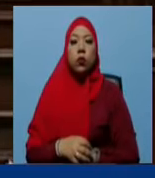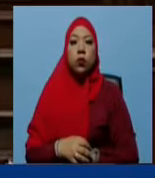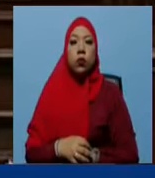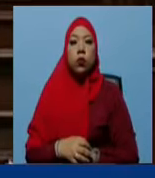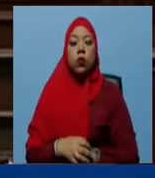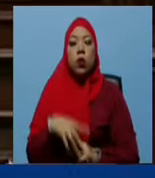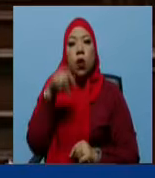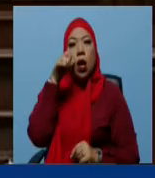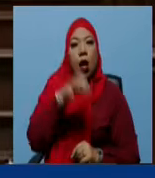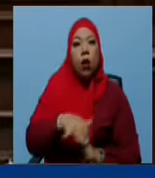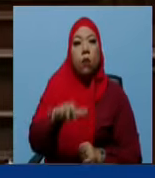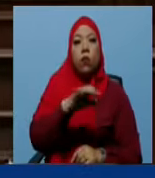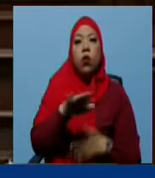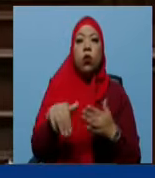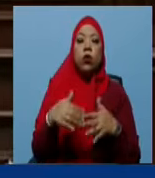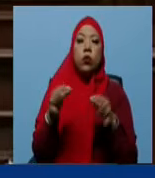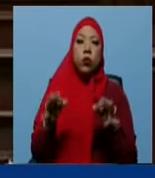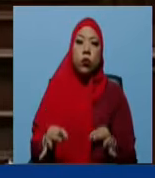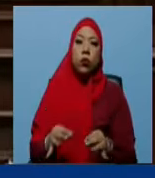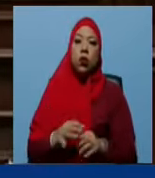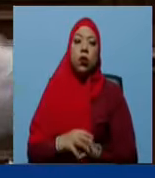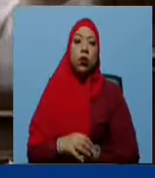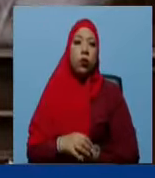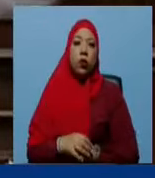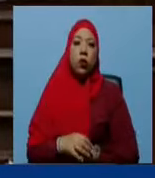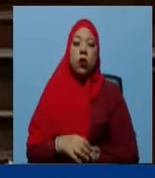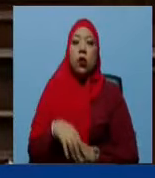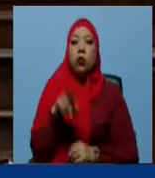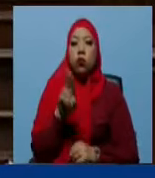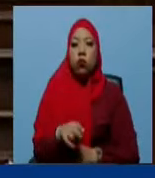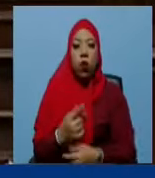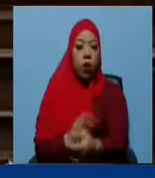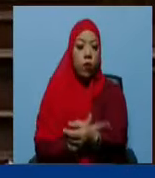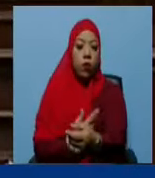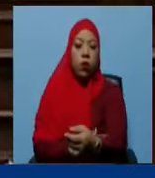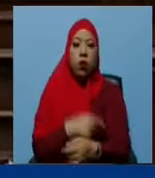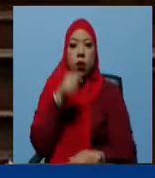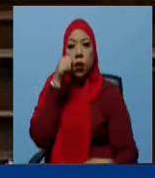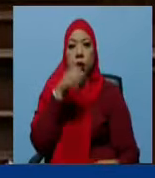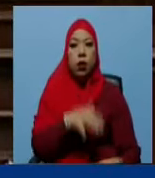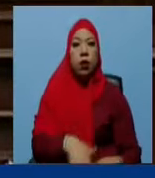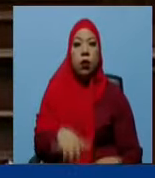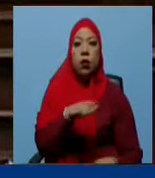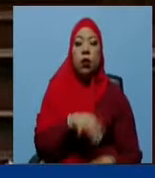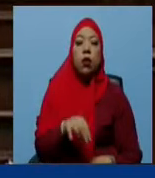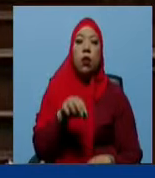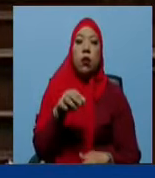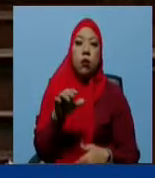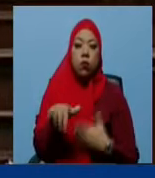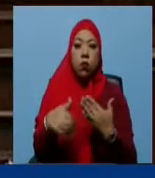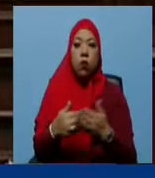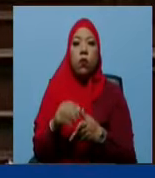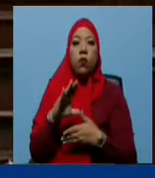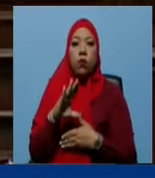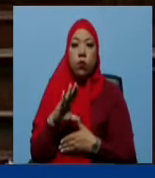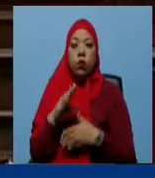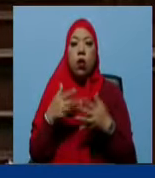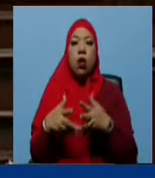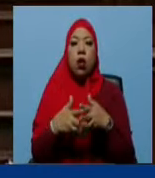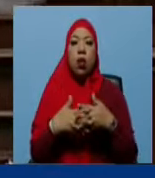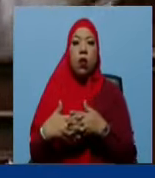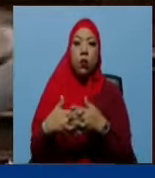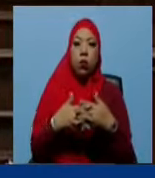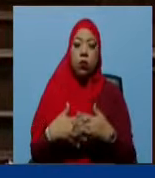a pueblos enteros. Desde nuestros hermanos pueblos de allá, del norte de América, Canadá, Estados